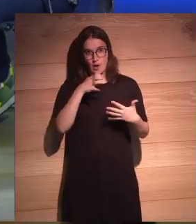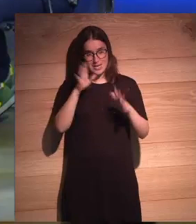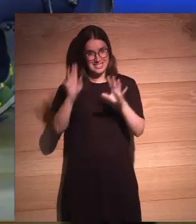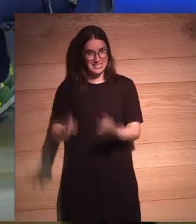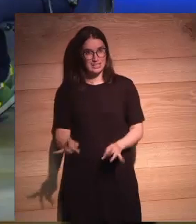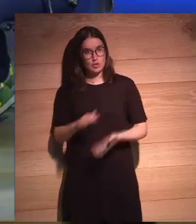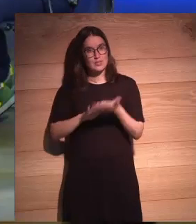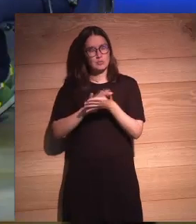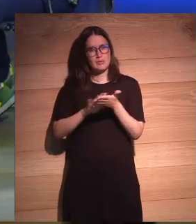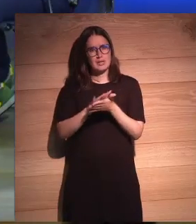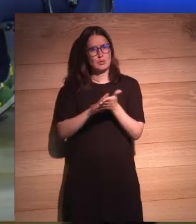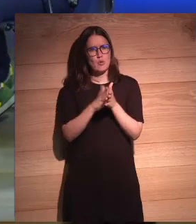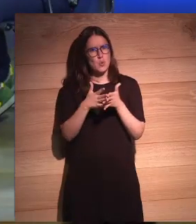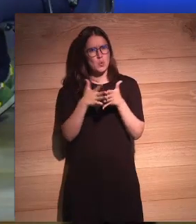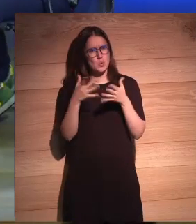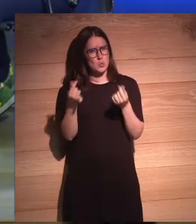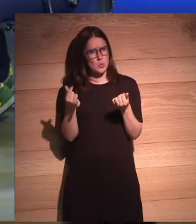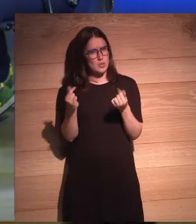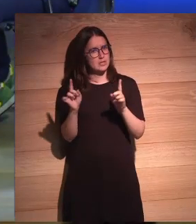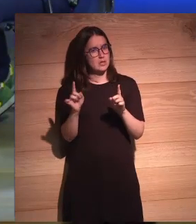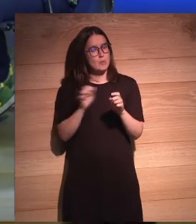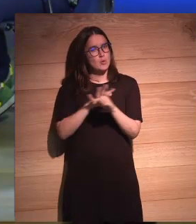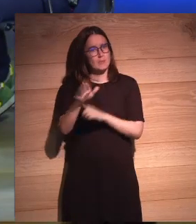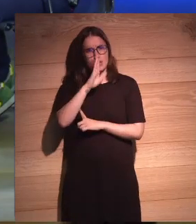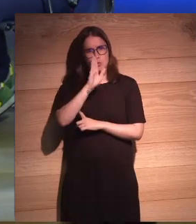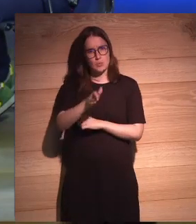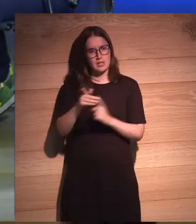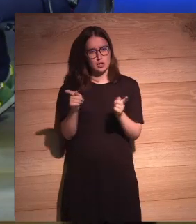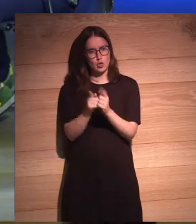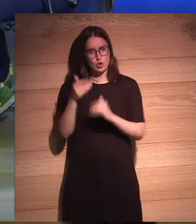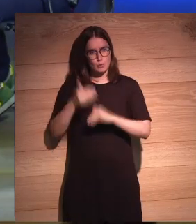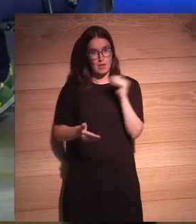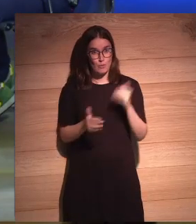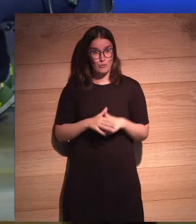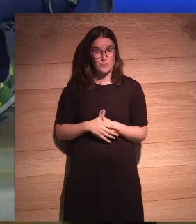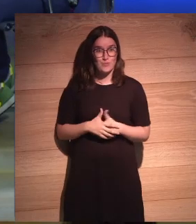estamos hablando de grandes cantidades y sí de un impacto muy directo en el corto plazo.